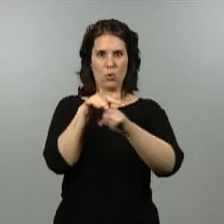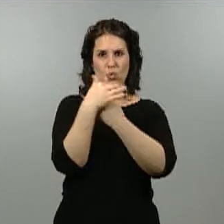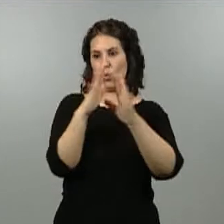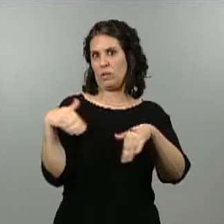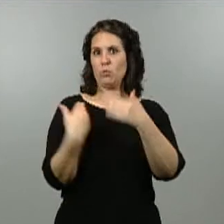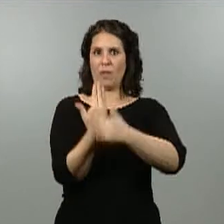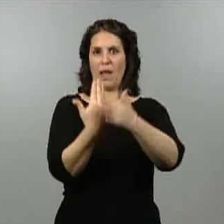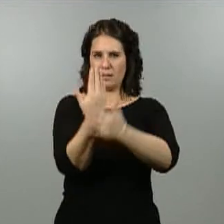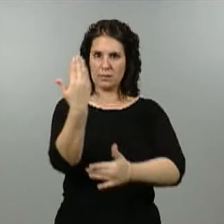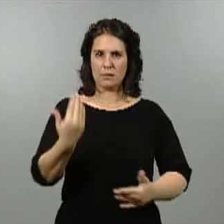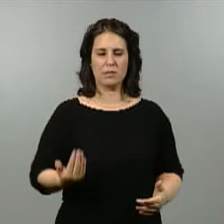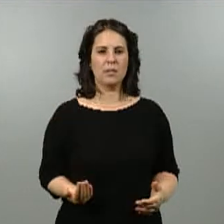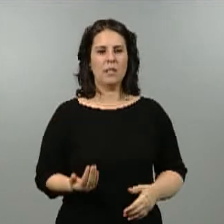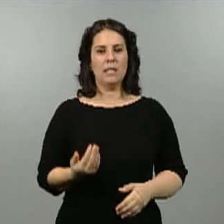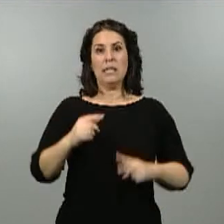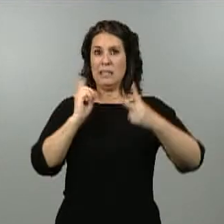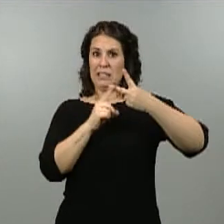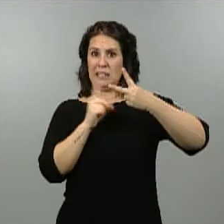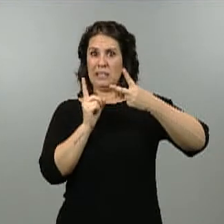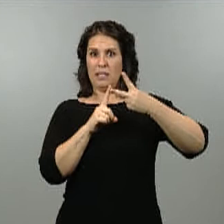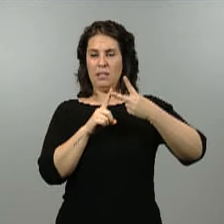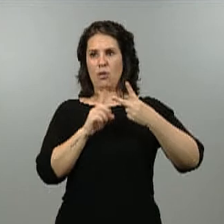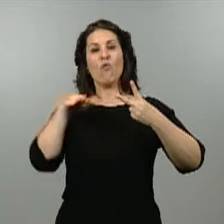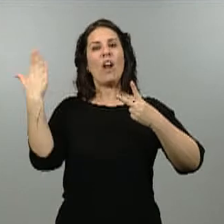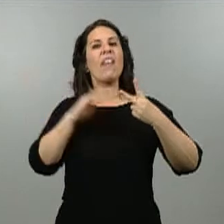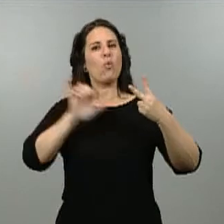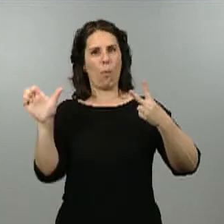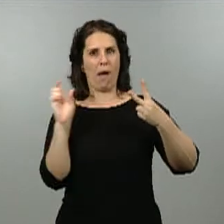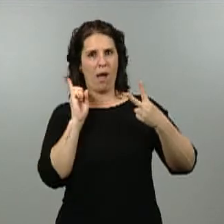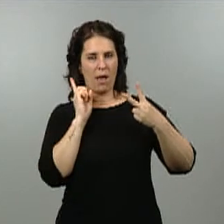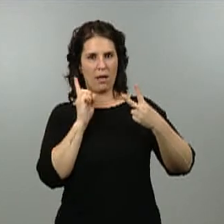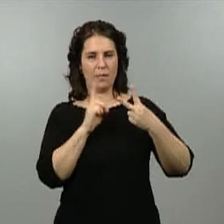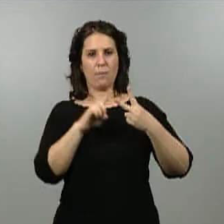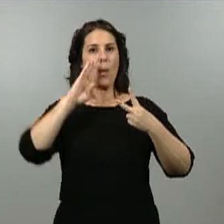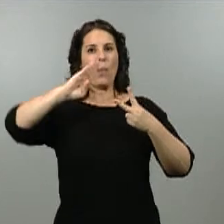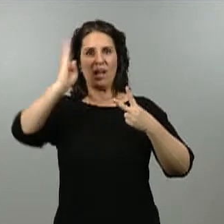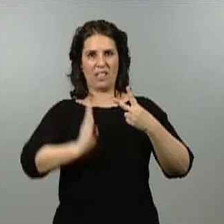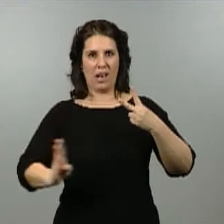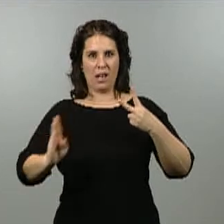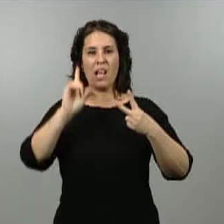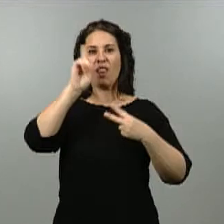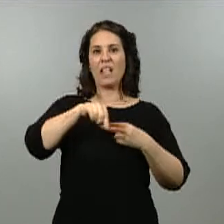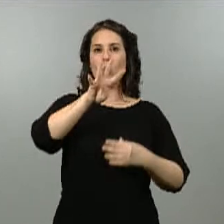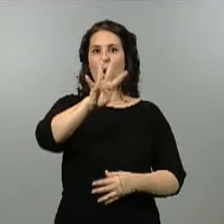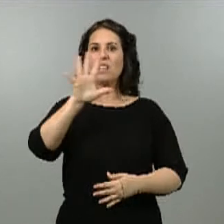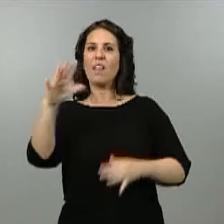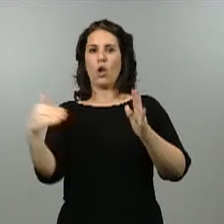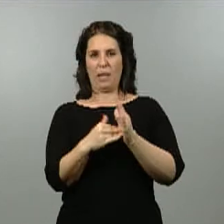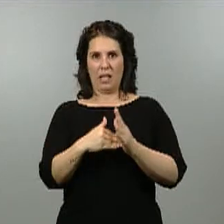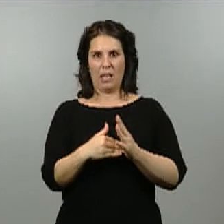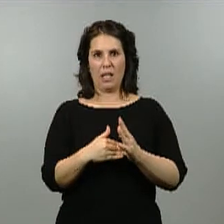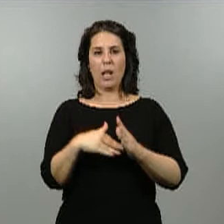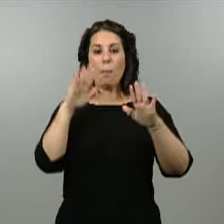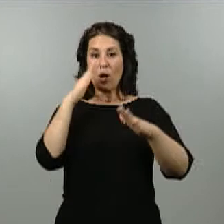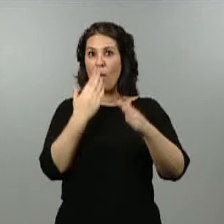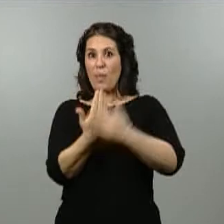El segundo país fuera de Europa con más casos es Brasil, que tiene 145.000, pero con incrementos diarios